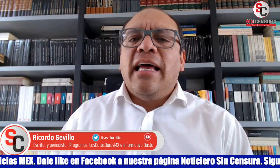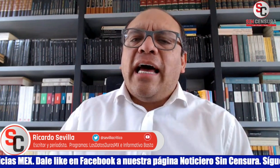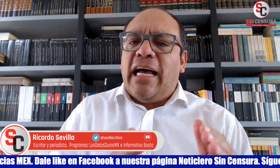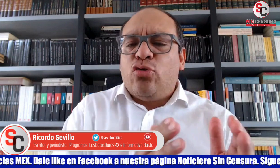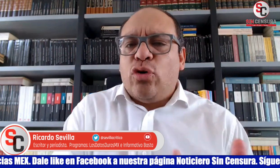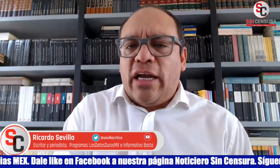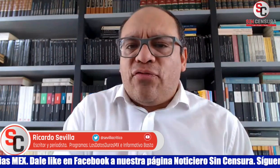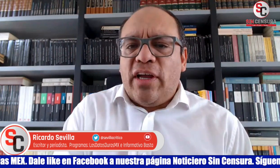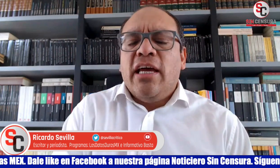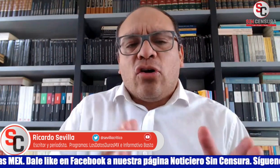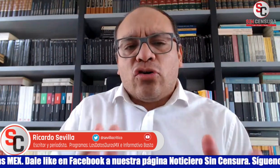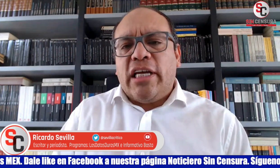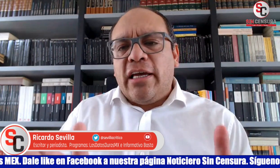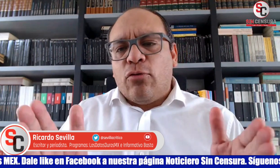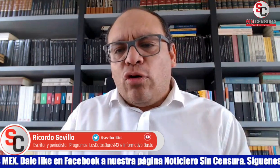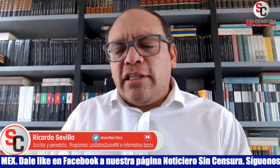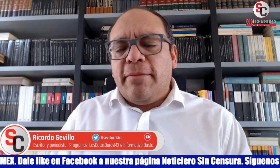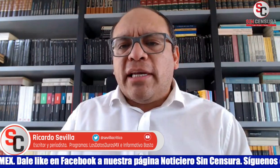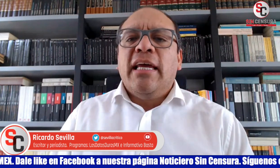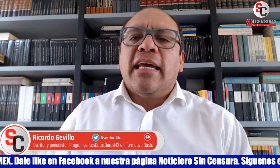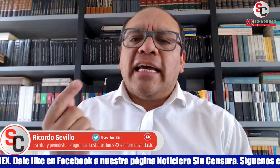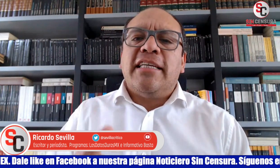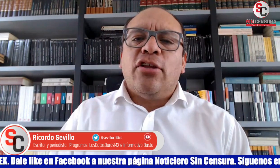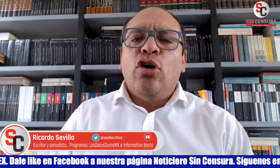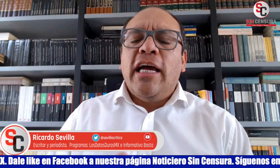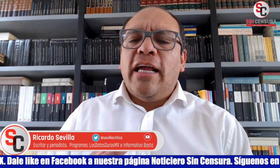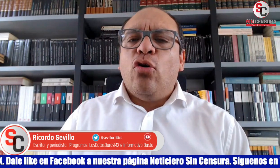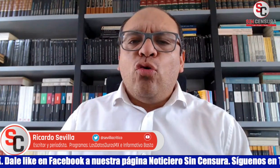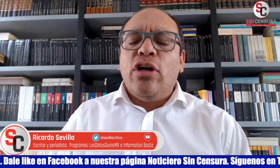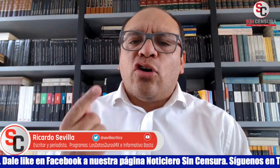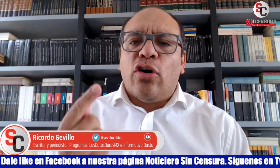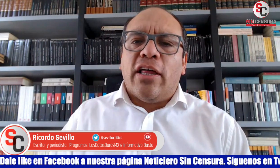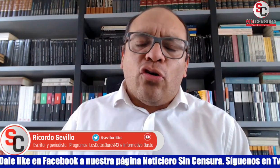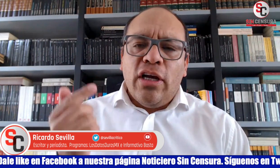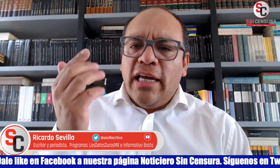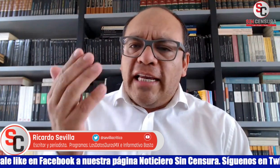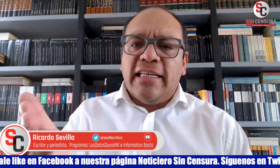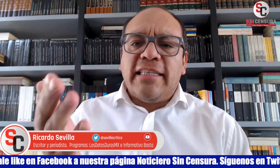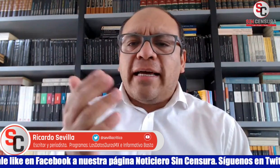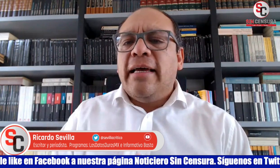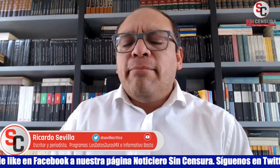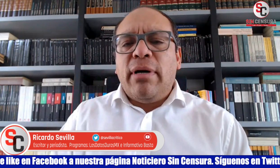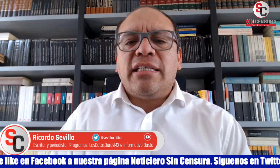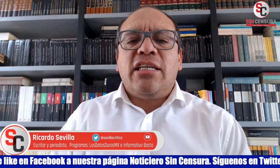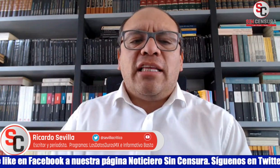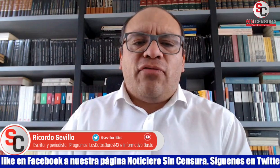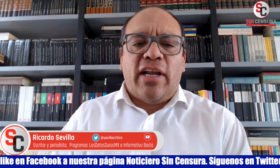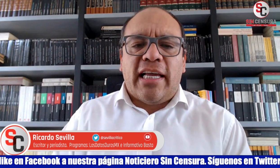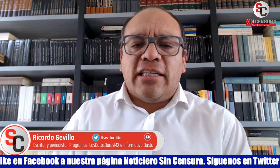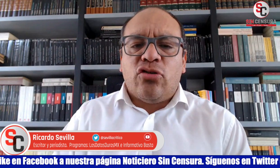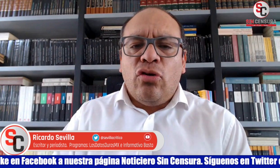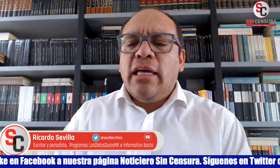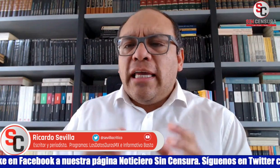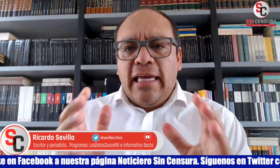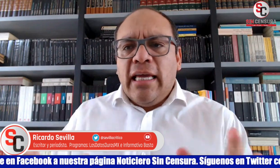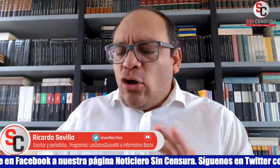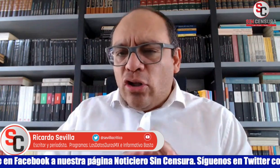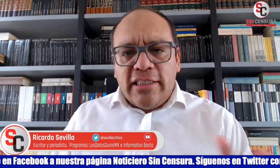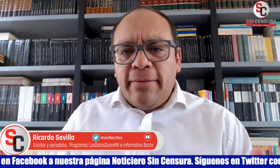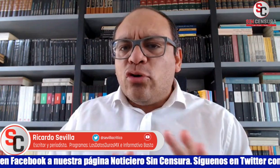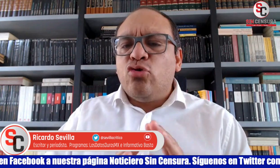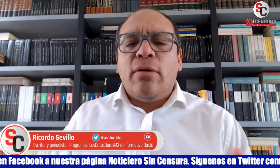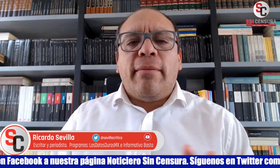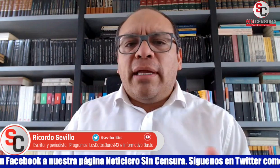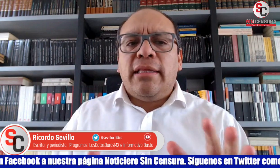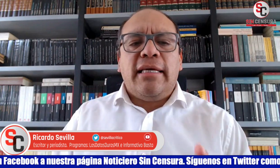citar a su jefe, José Woldenberg, que ha sido el único orador en esa marcha del fracaso, y lo